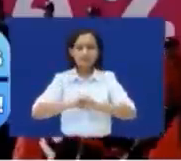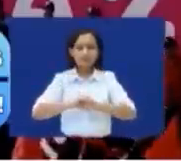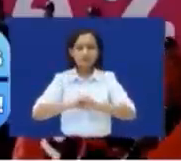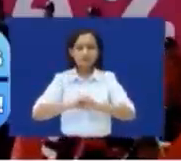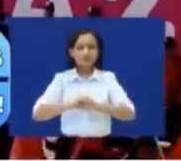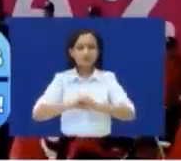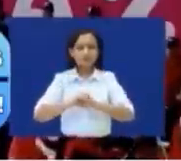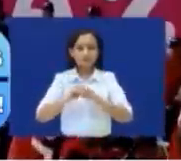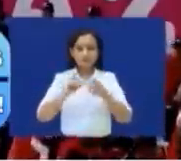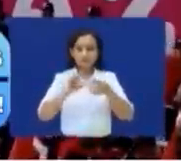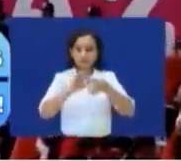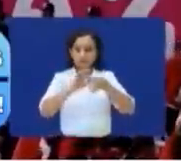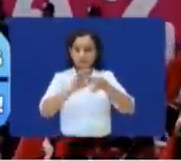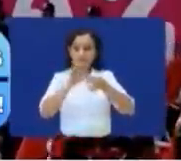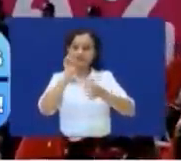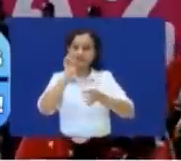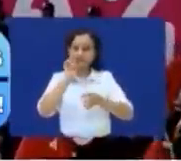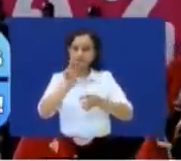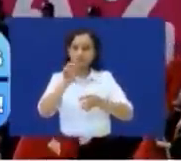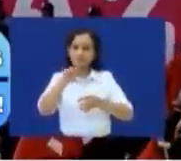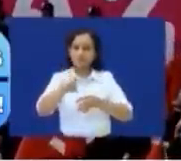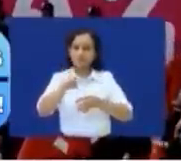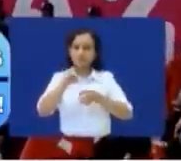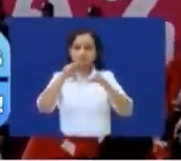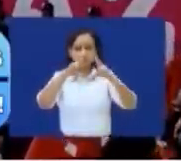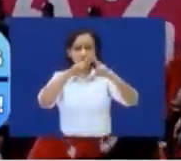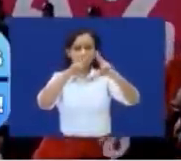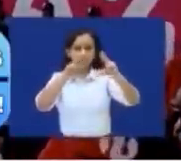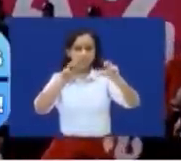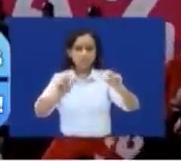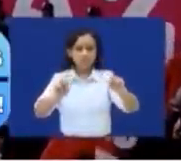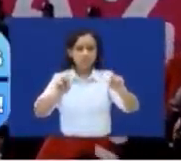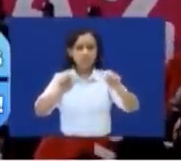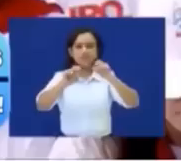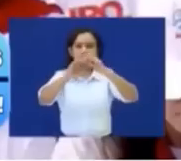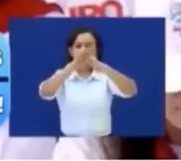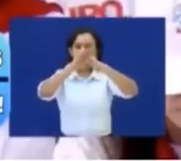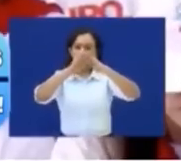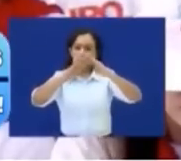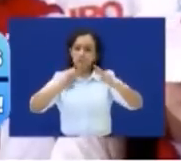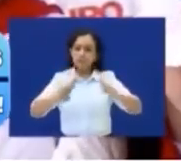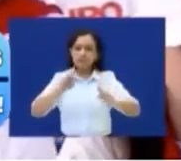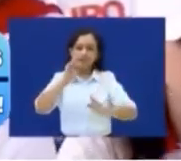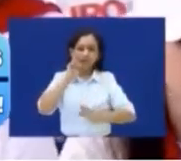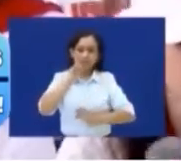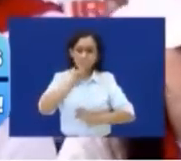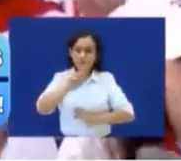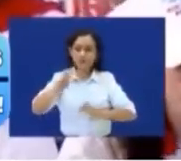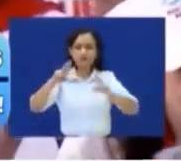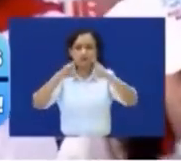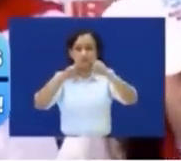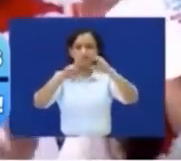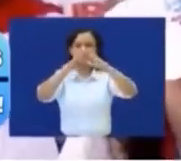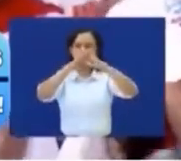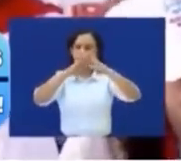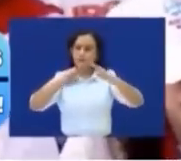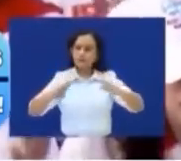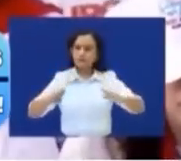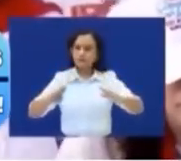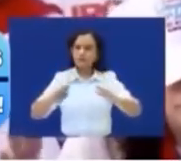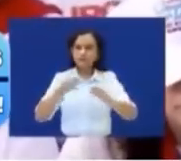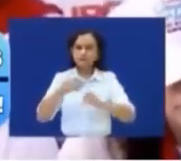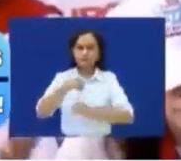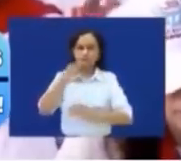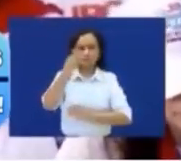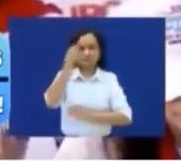Ortega no fue acompañado por ningún otro jefe de estado dos personajes recurrentes en la celebración como el dictador